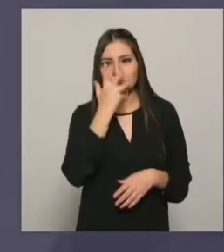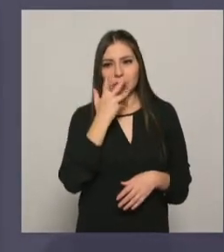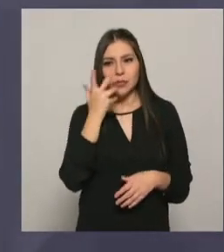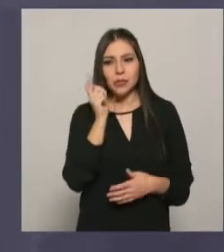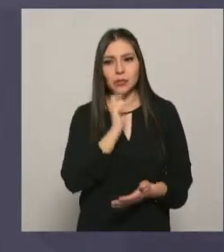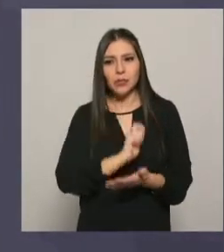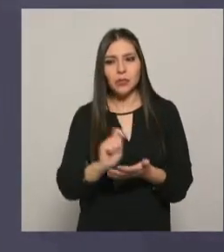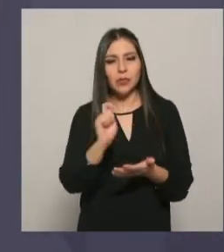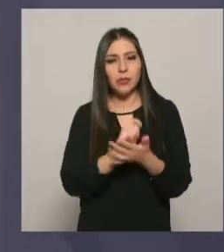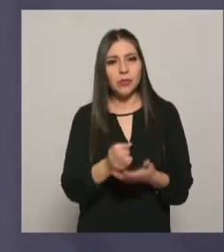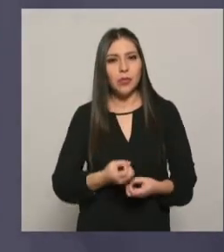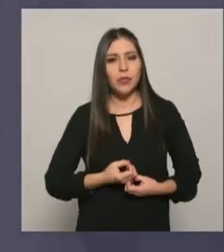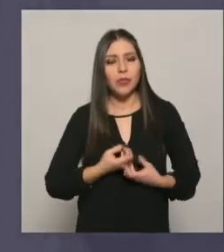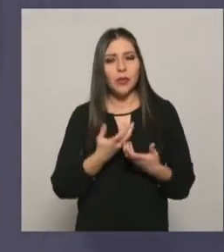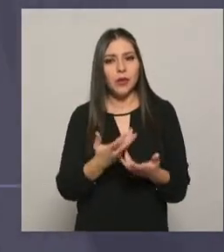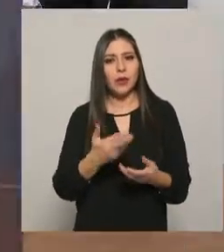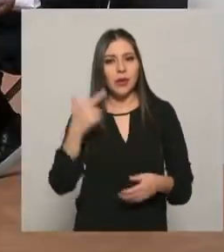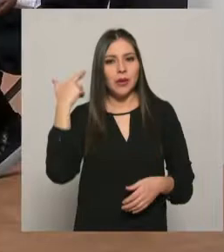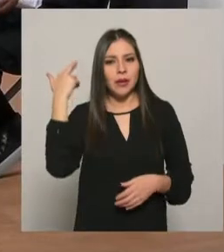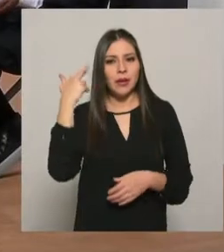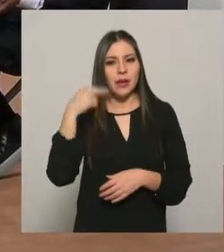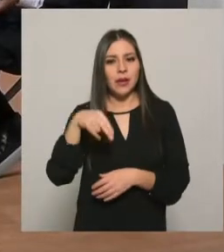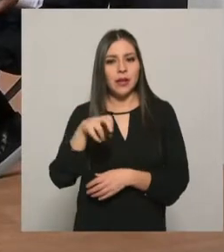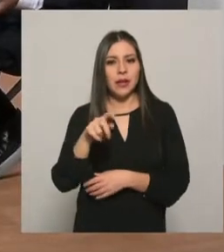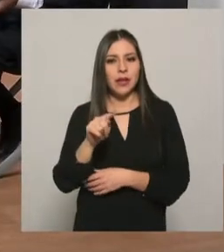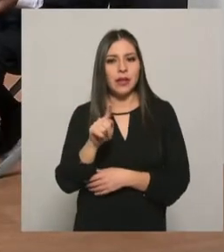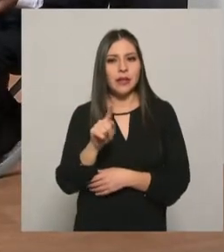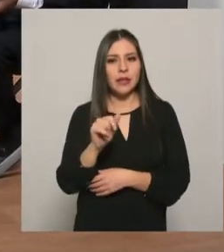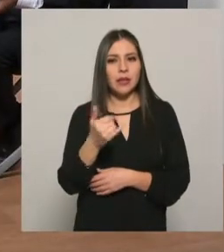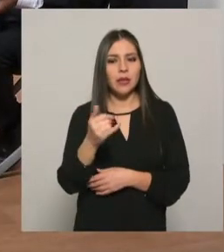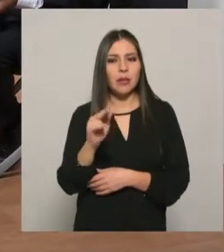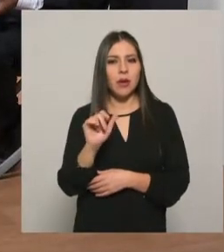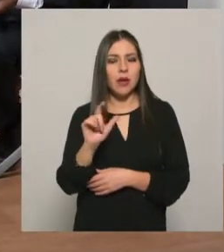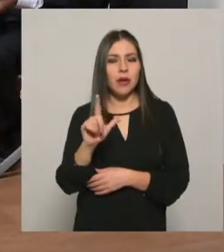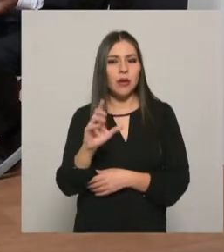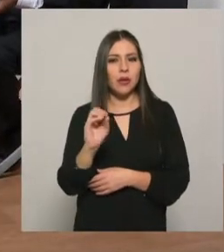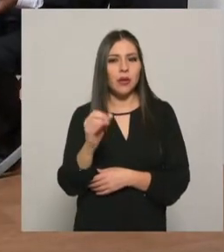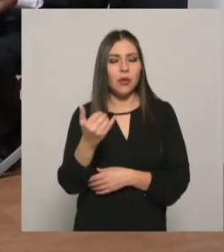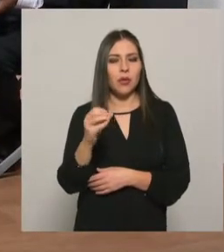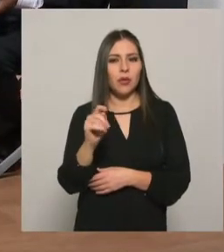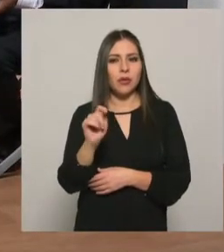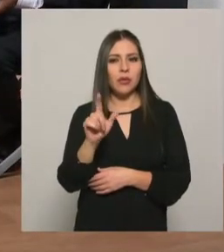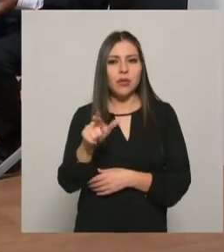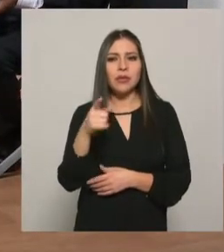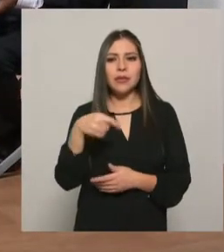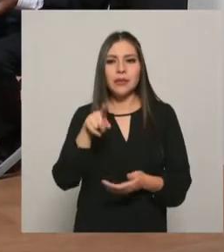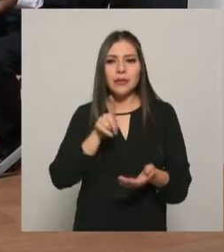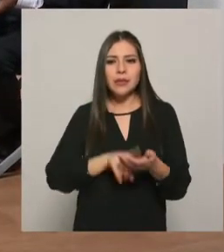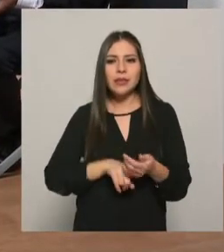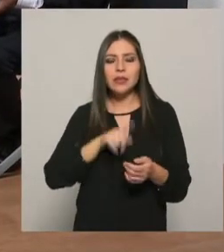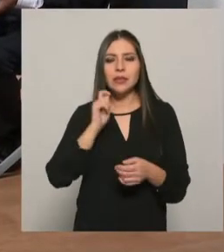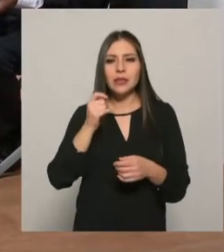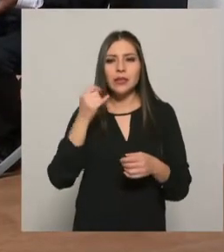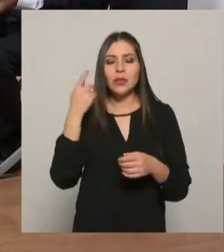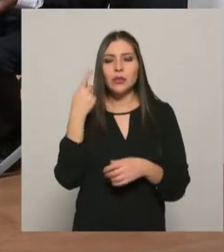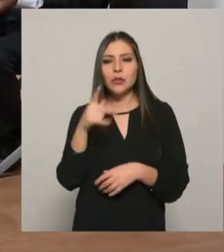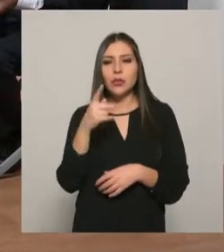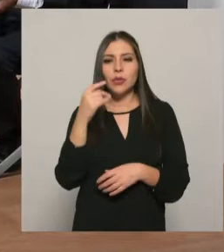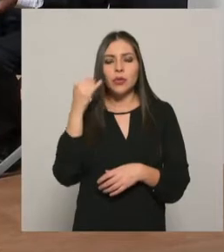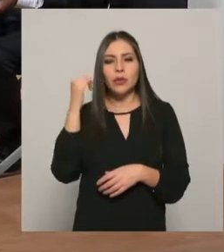duda sintetiza en este poema magistral, evidentemente, la cosmogonía indígena, no solo un